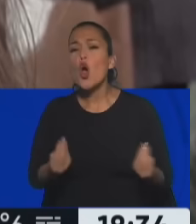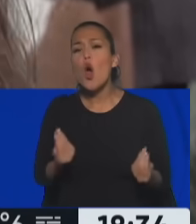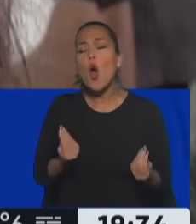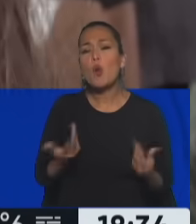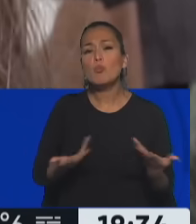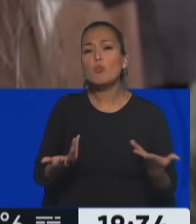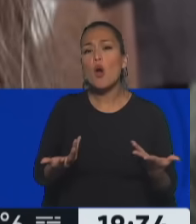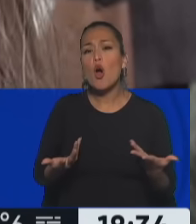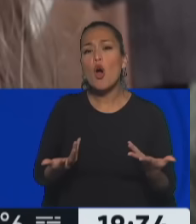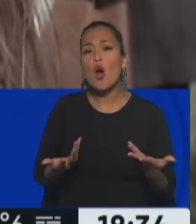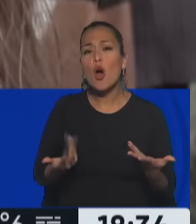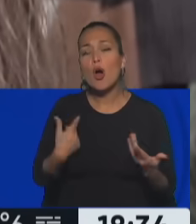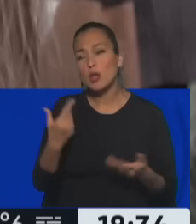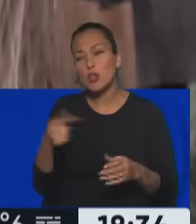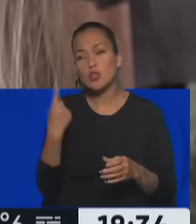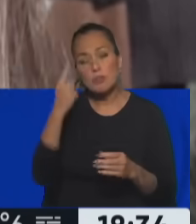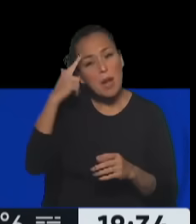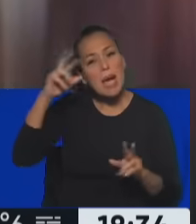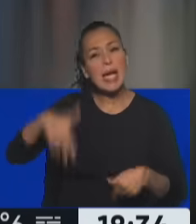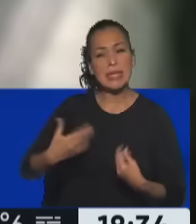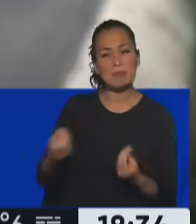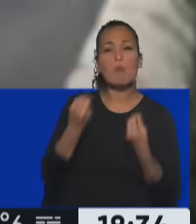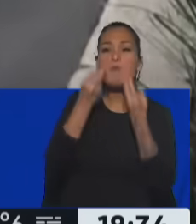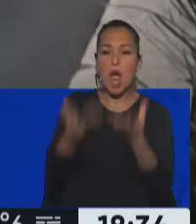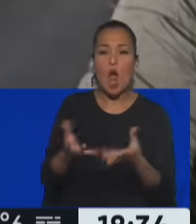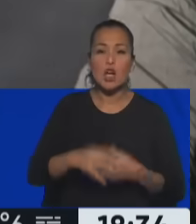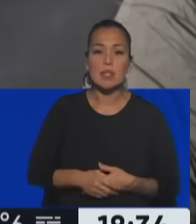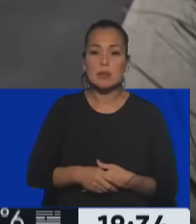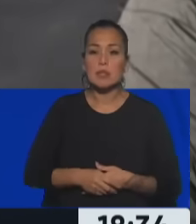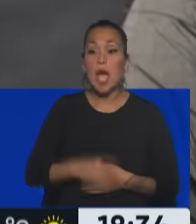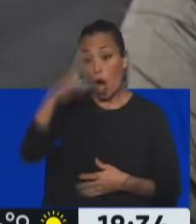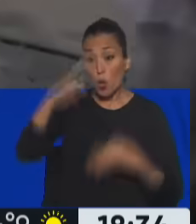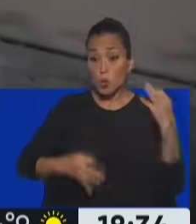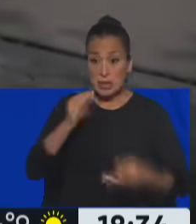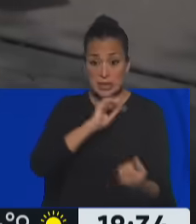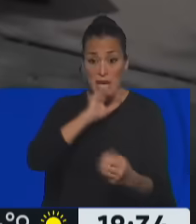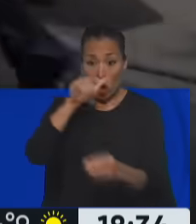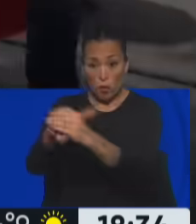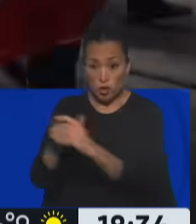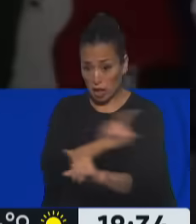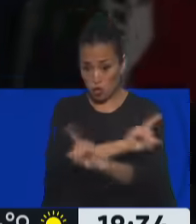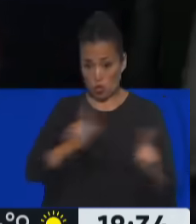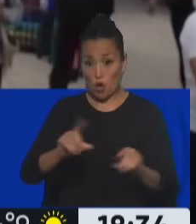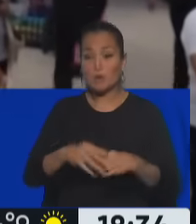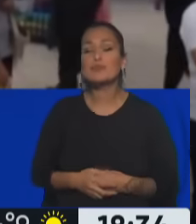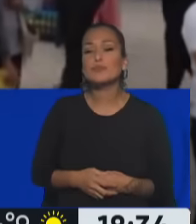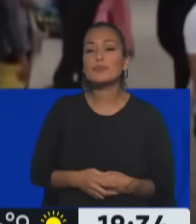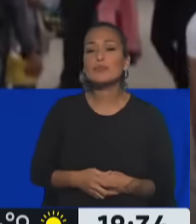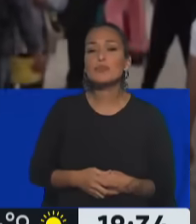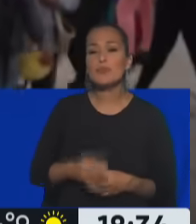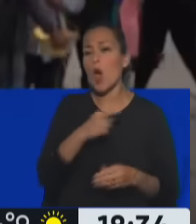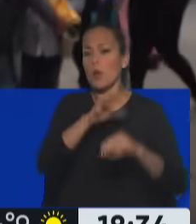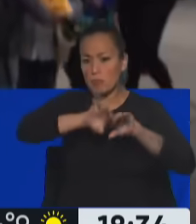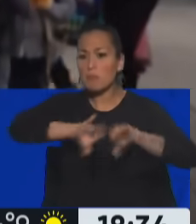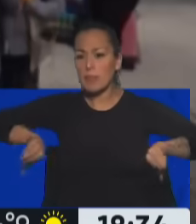tomar nuestra decisión para que sea más razonada todavía. La justicia no se vota. Por otro lado, la oposición fragmentada y